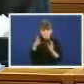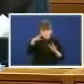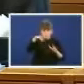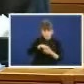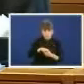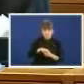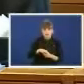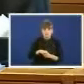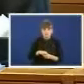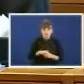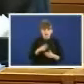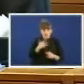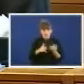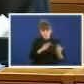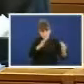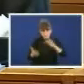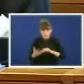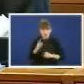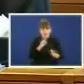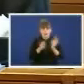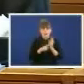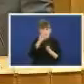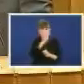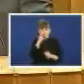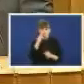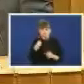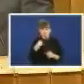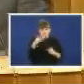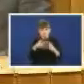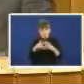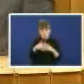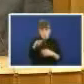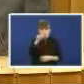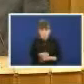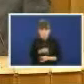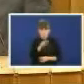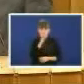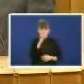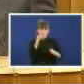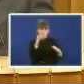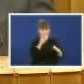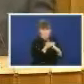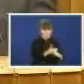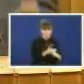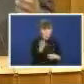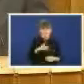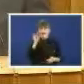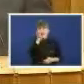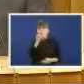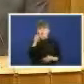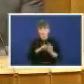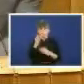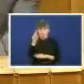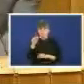compromiso político de que as grandes infraestructuras pendentes estén operativas no ano 2012 e ora e unha boa oportunidade